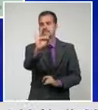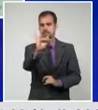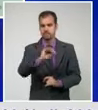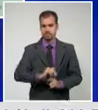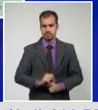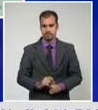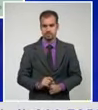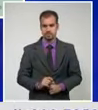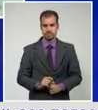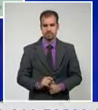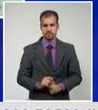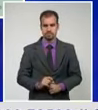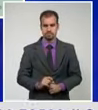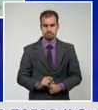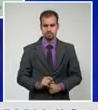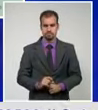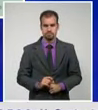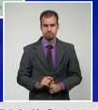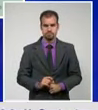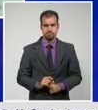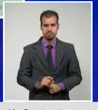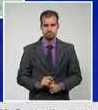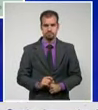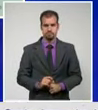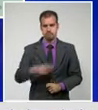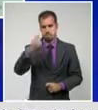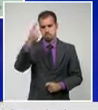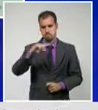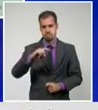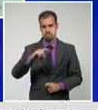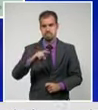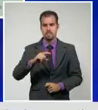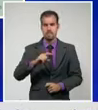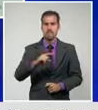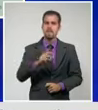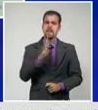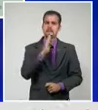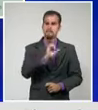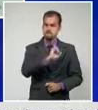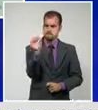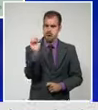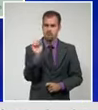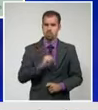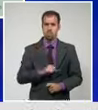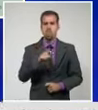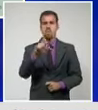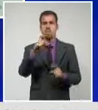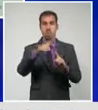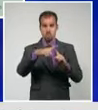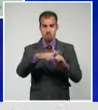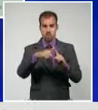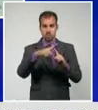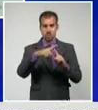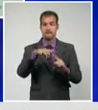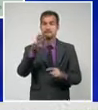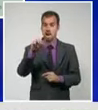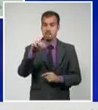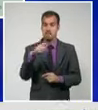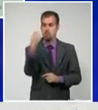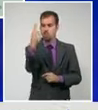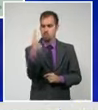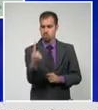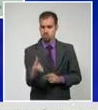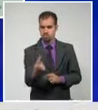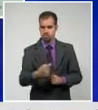los 10 del día de ayer, y Báguano, Cueto y Mayarí, un caso autóctono cada uno.